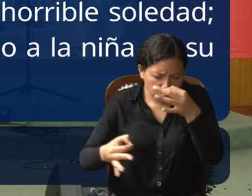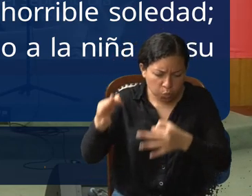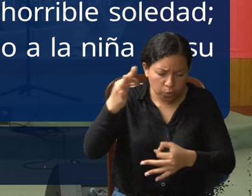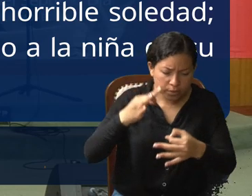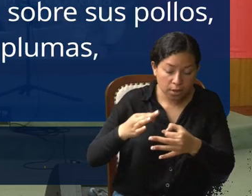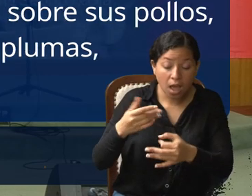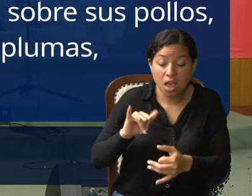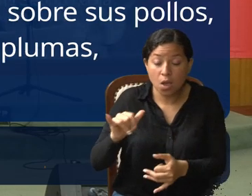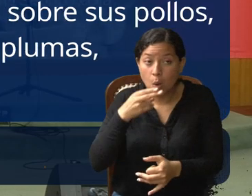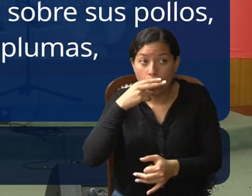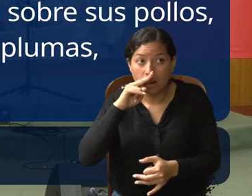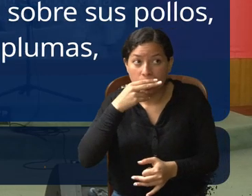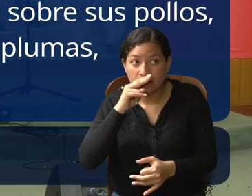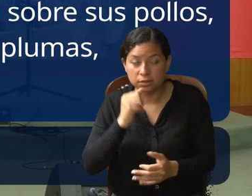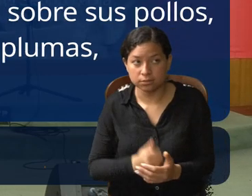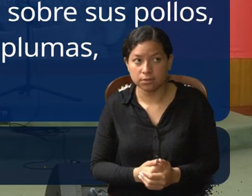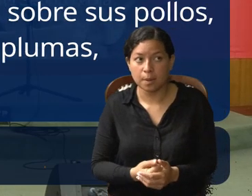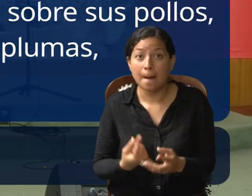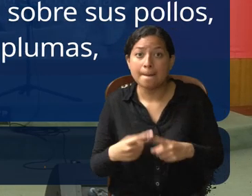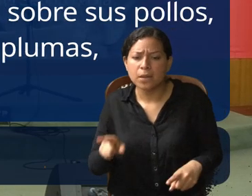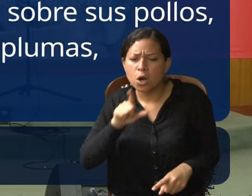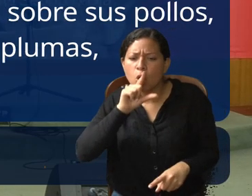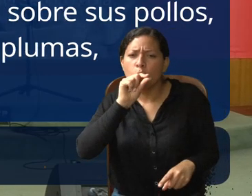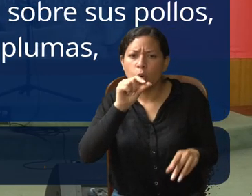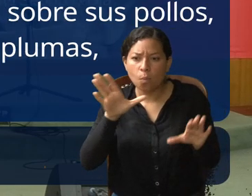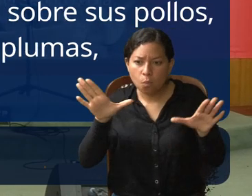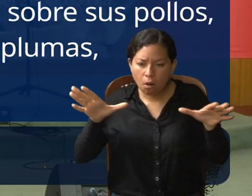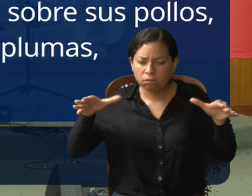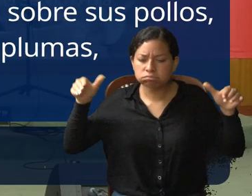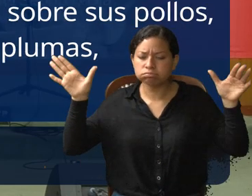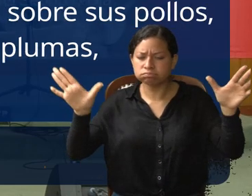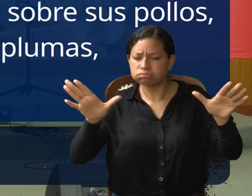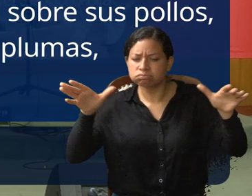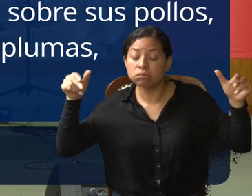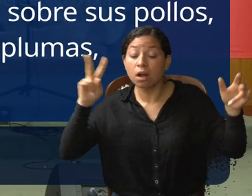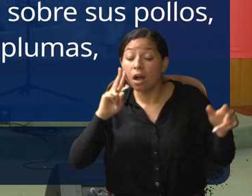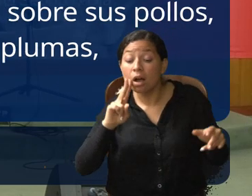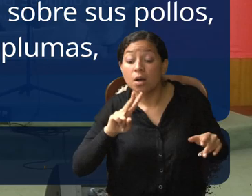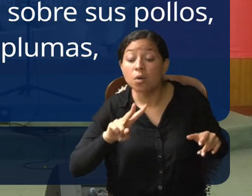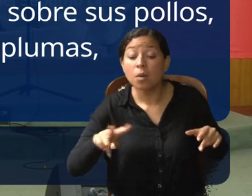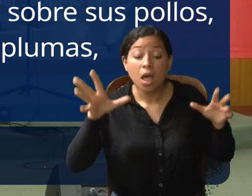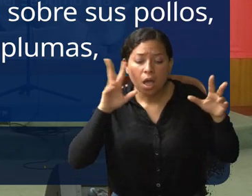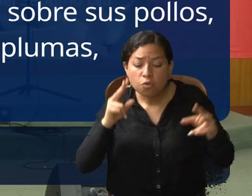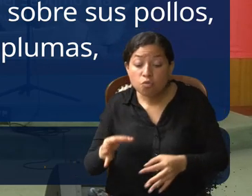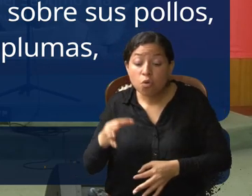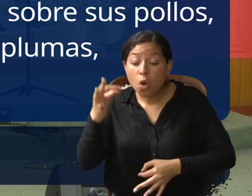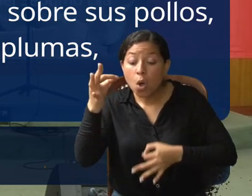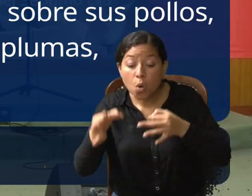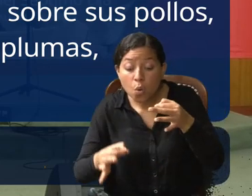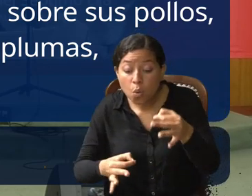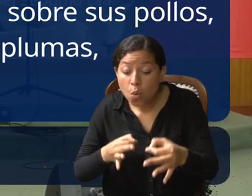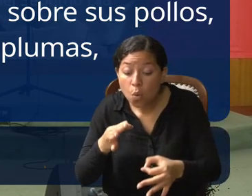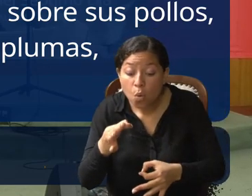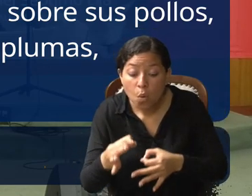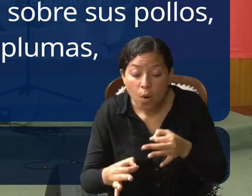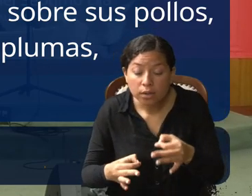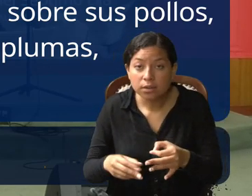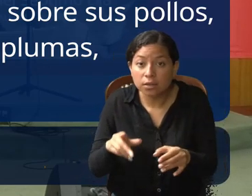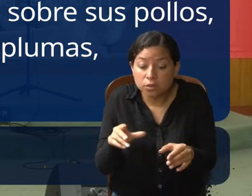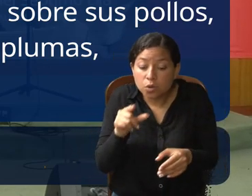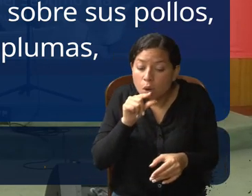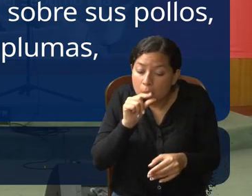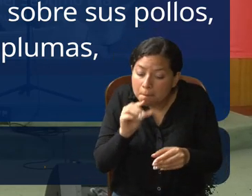11. Como el águila que excita su nidada, revoloteando sobre sus pollos, así extendió sus alas, lo